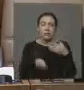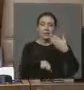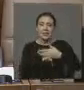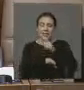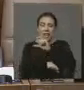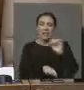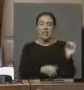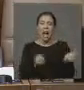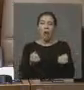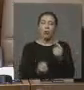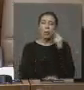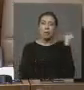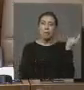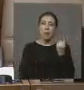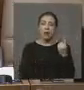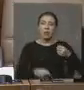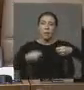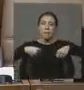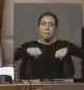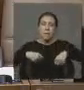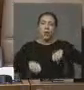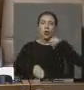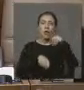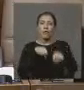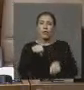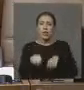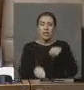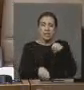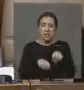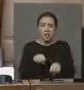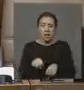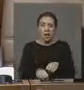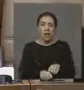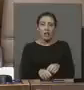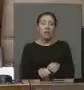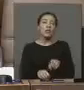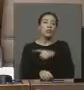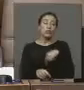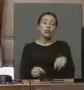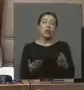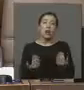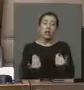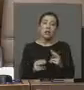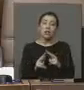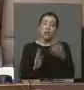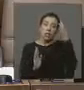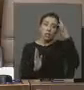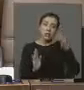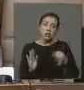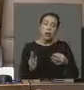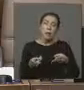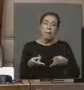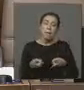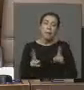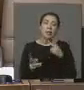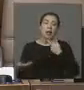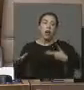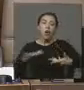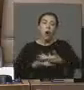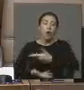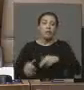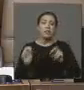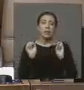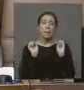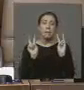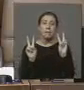autos particulares, las motos, las bicicletas. Por tanto, necesitamos adoptar medidas que permitan su coexistencia